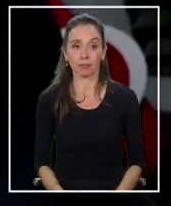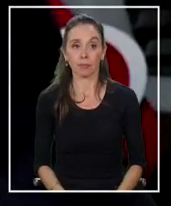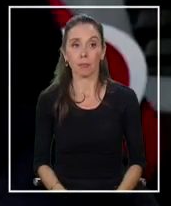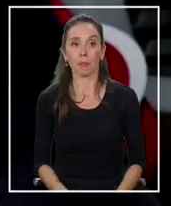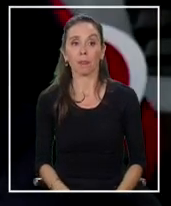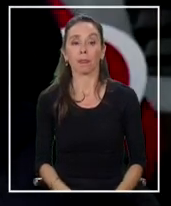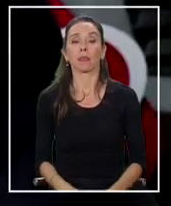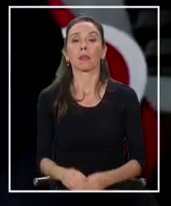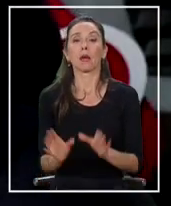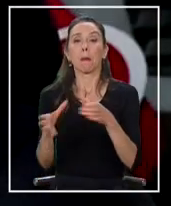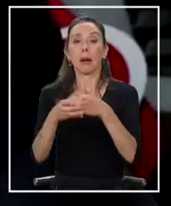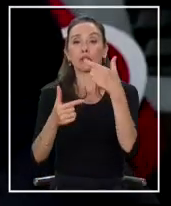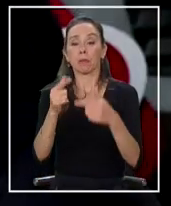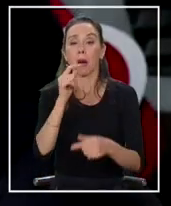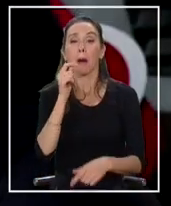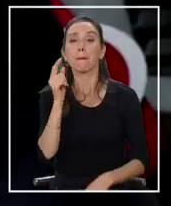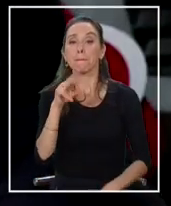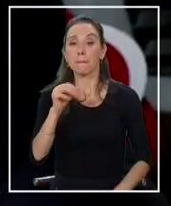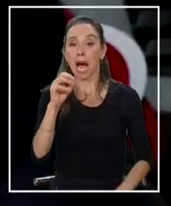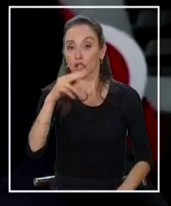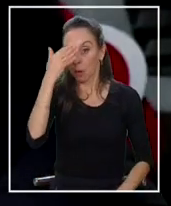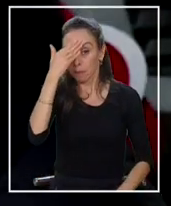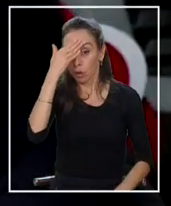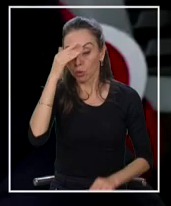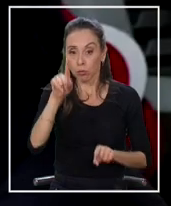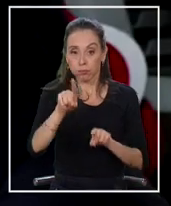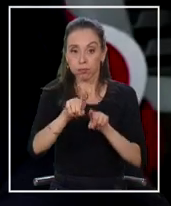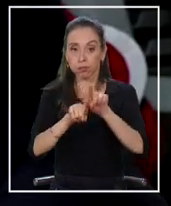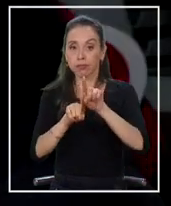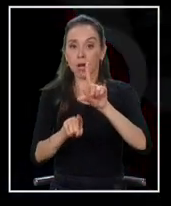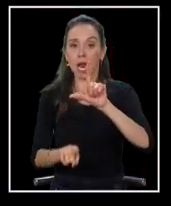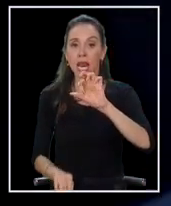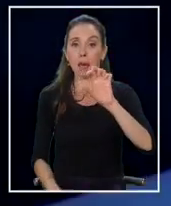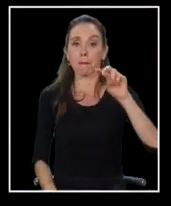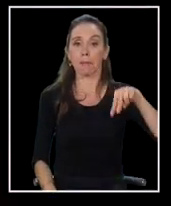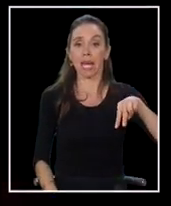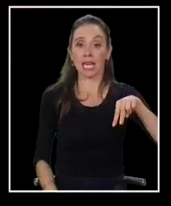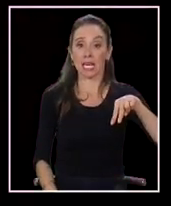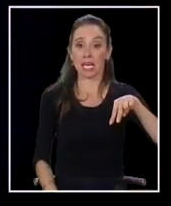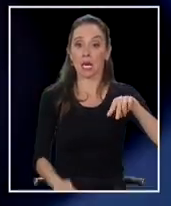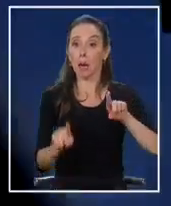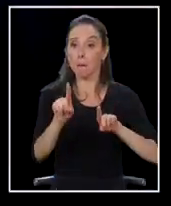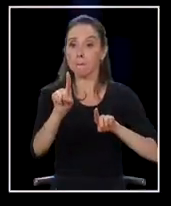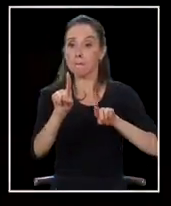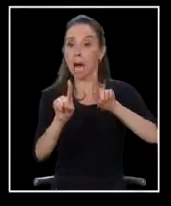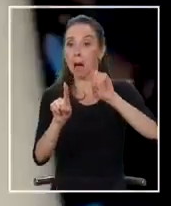El partido de Macron está empezando a preocuparse por el ascenso de Marine Le Pen.